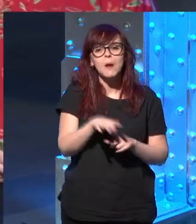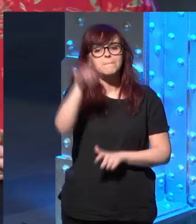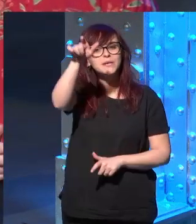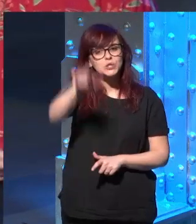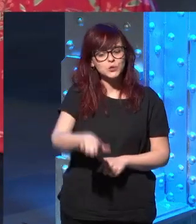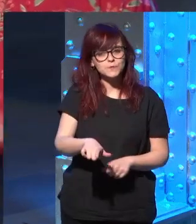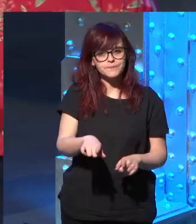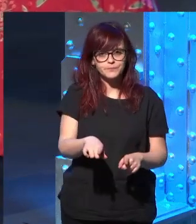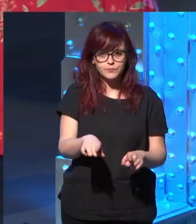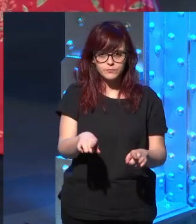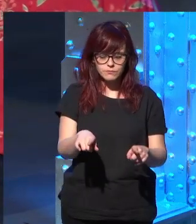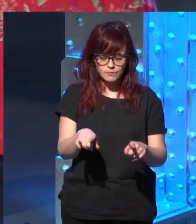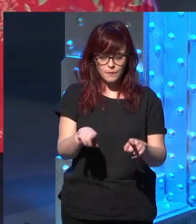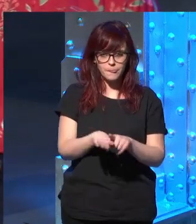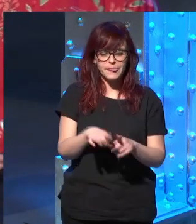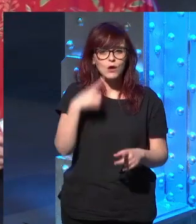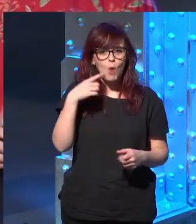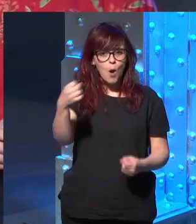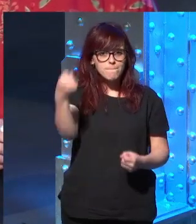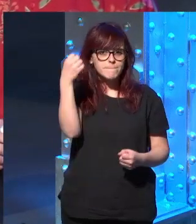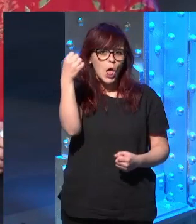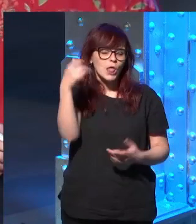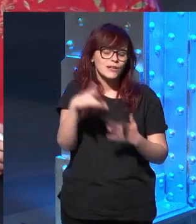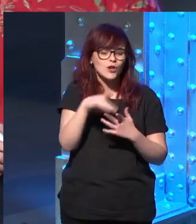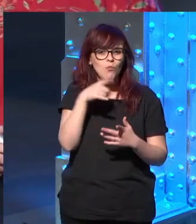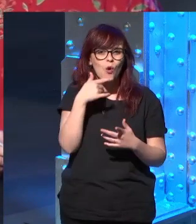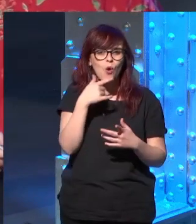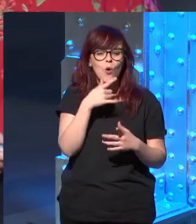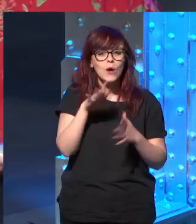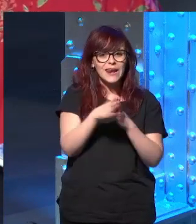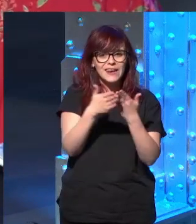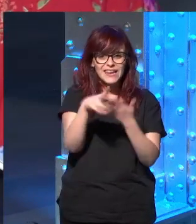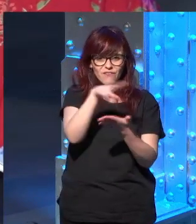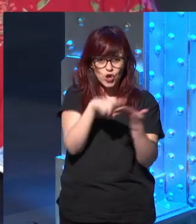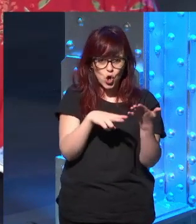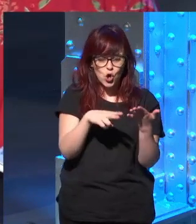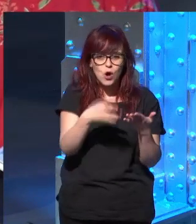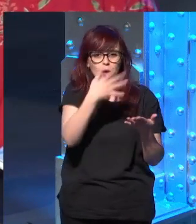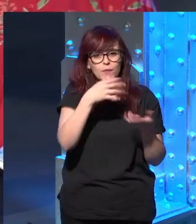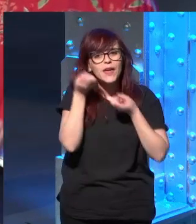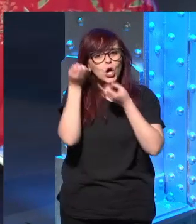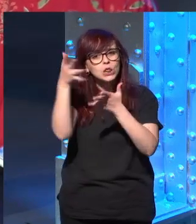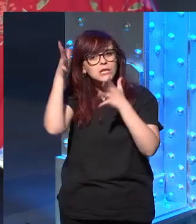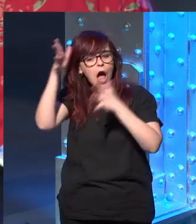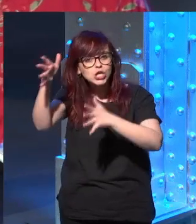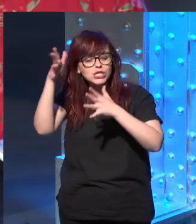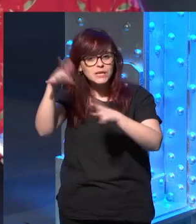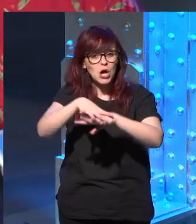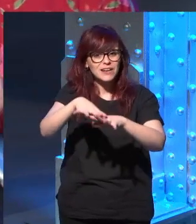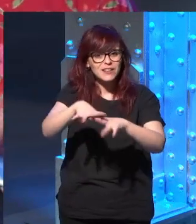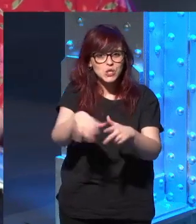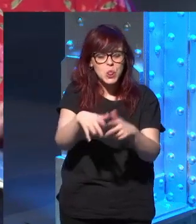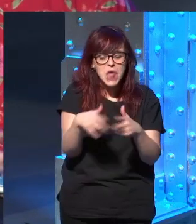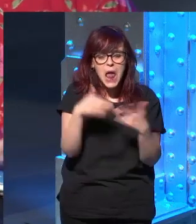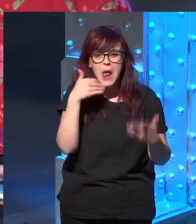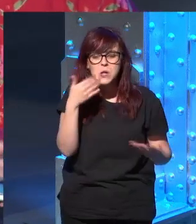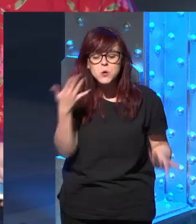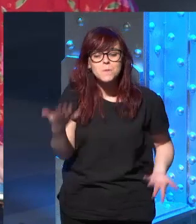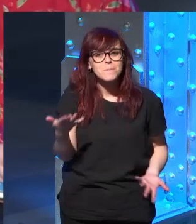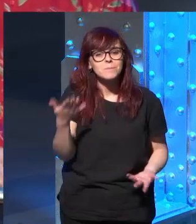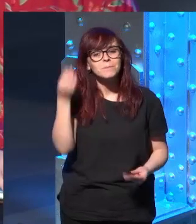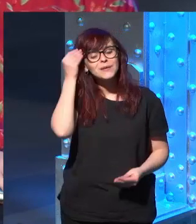pueda comprar un libro porque haya leído a que alguien lo recomiende en una red social. Yo creo